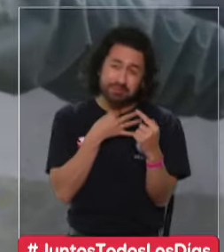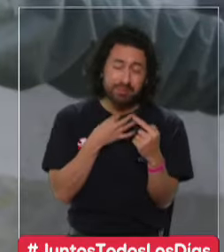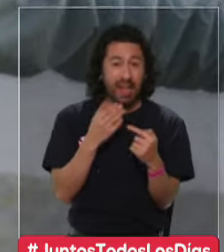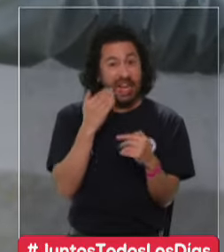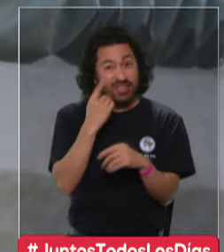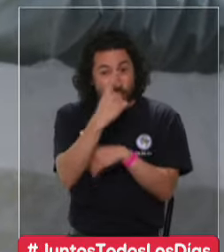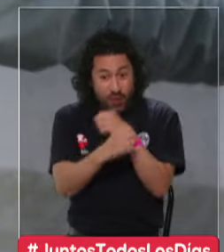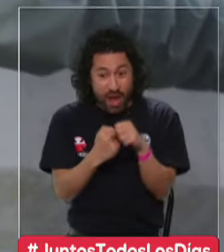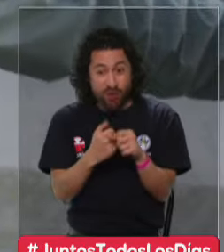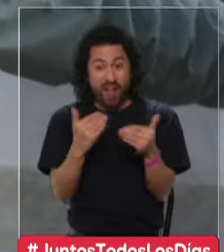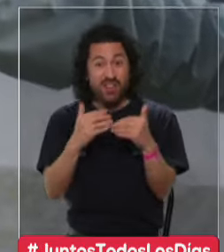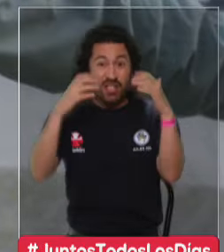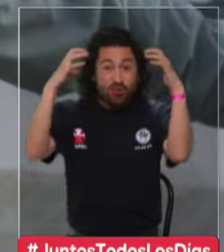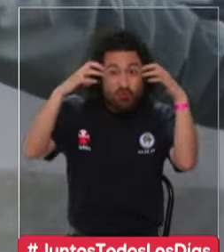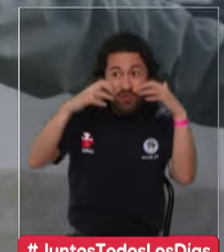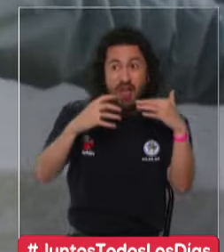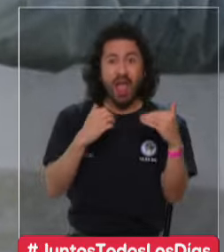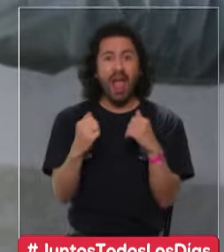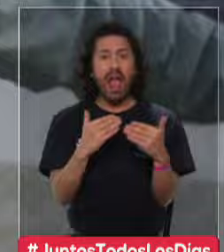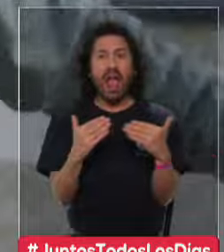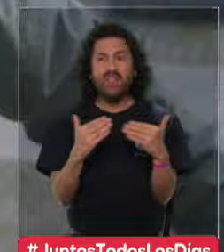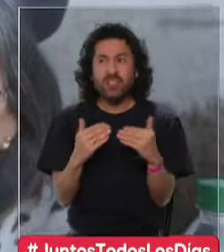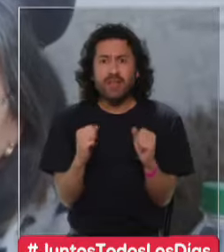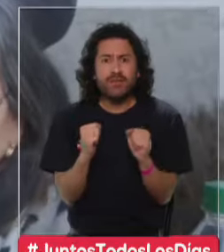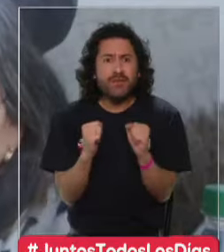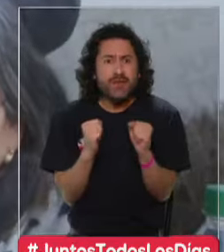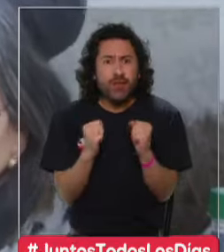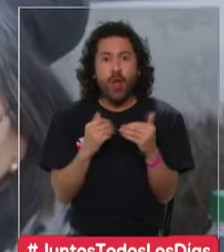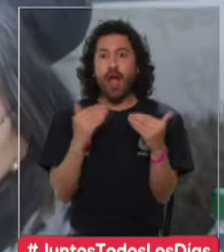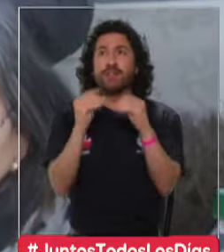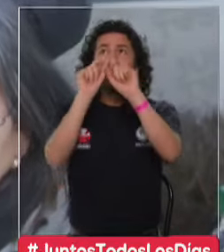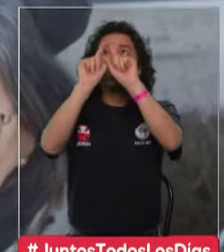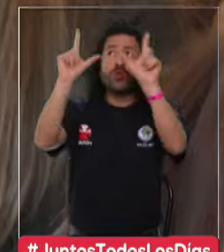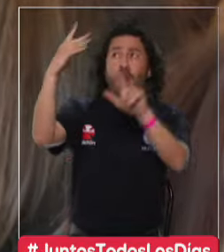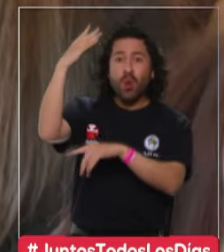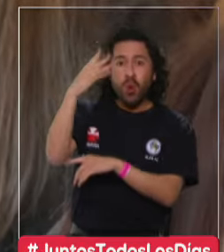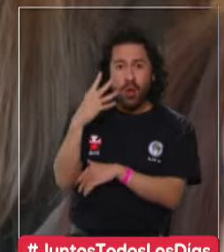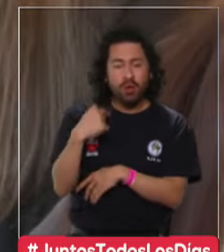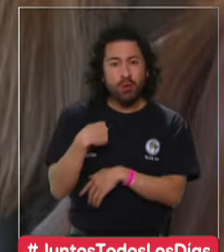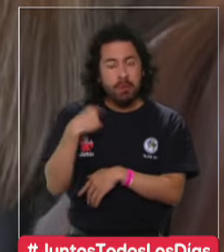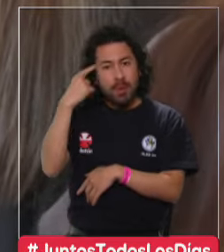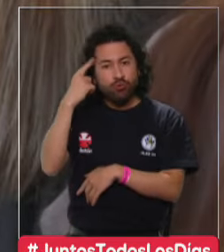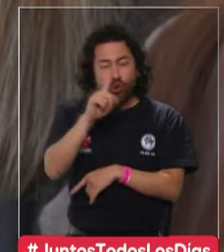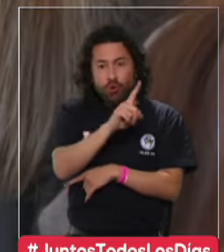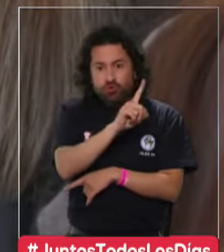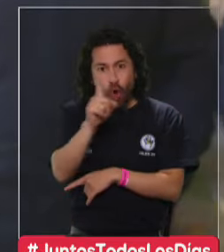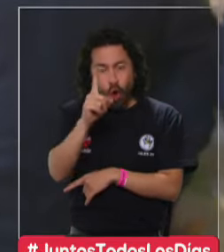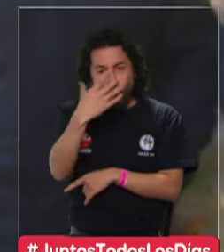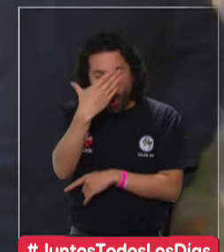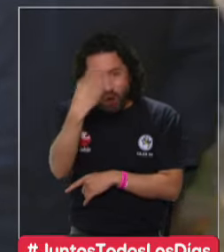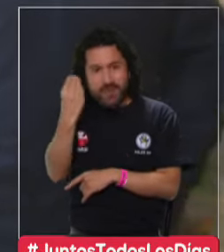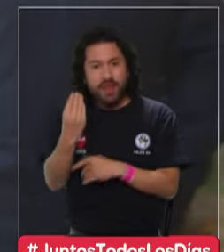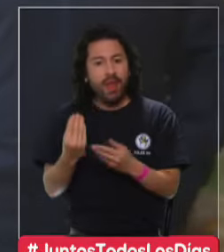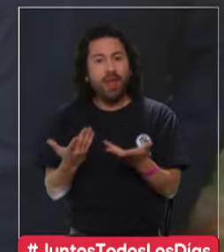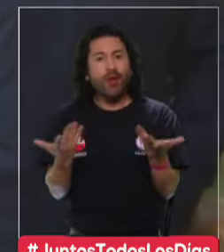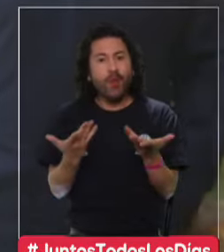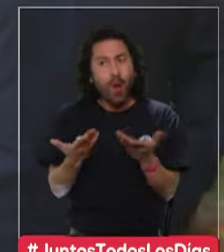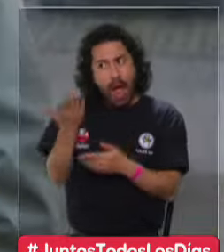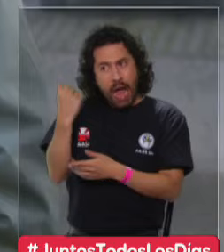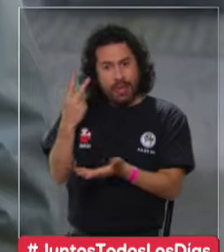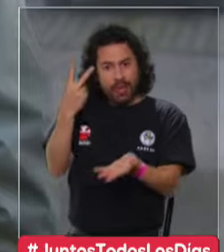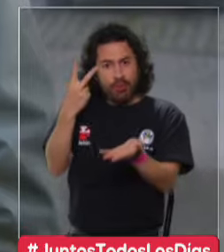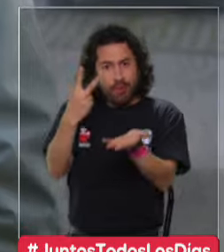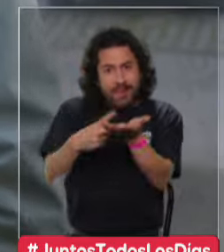lluvia, a veces con mucho frío, a veces también con sol. Yo creo que a nadie se le va a olvidar lo que nosotros vivimos ese